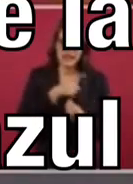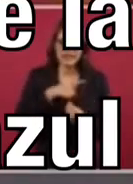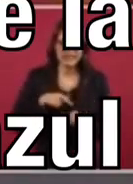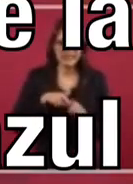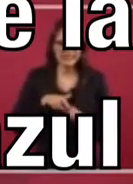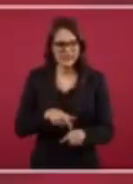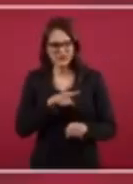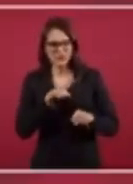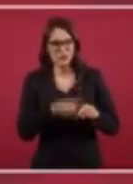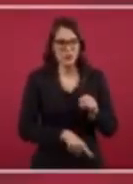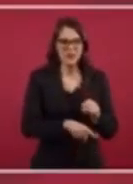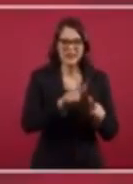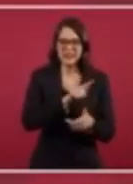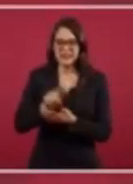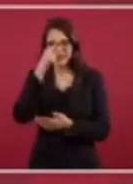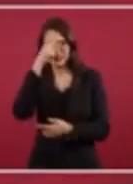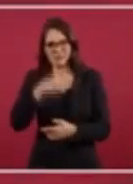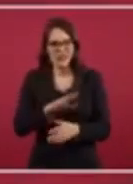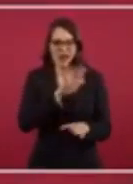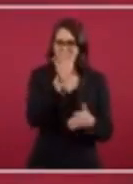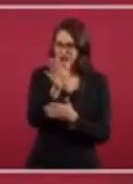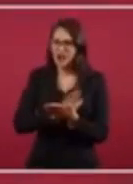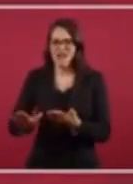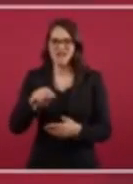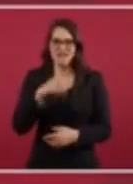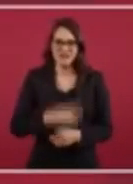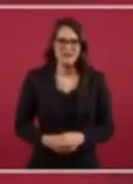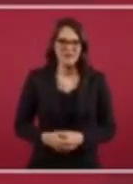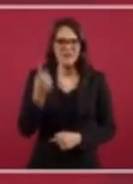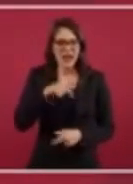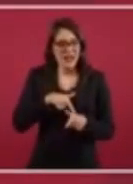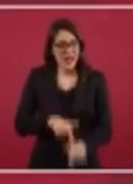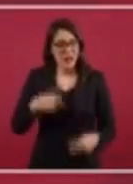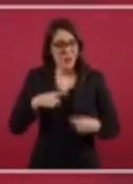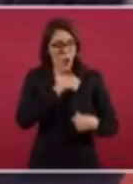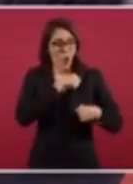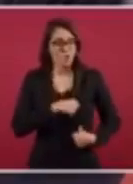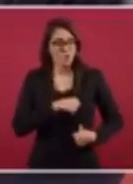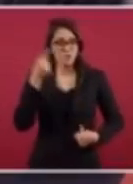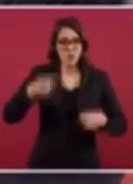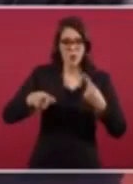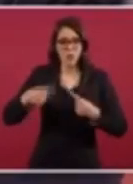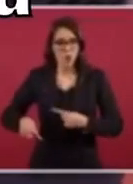corrupción el país. Vamos a unirnos para que ya no sigan gobernando los corruptos.